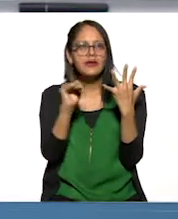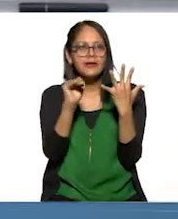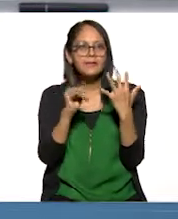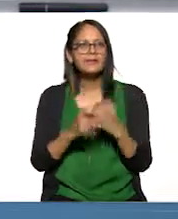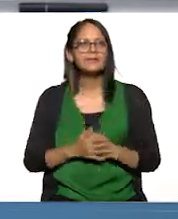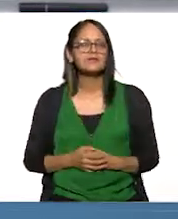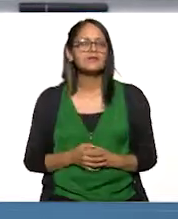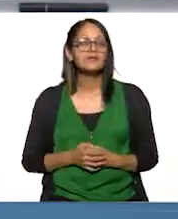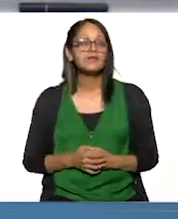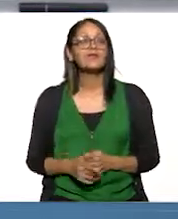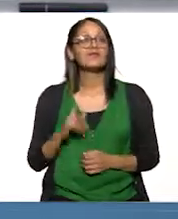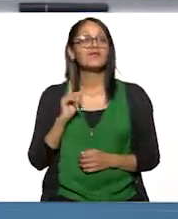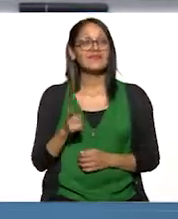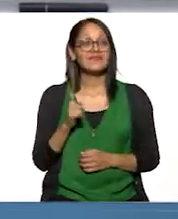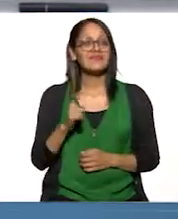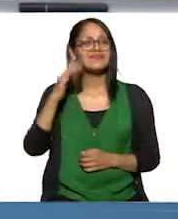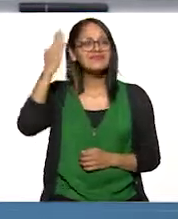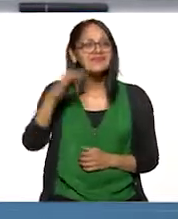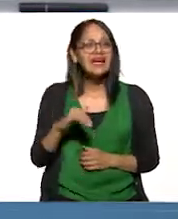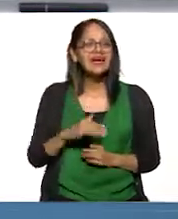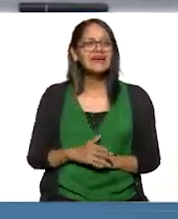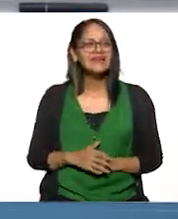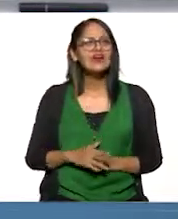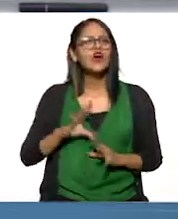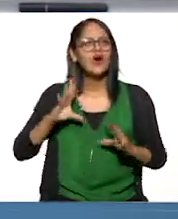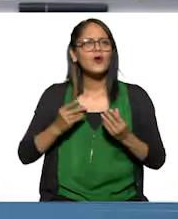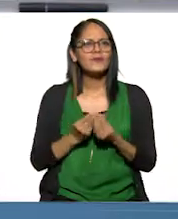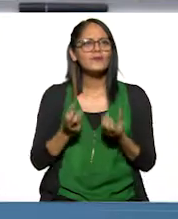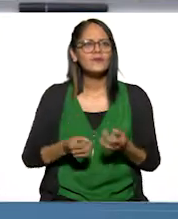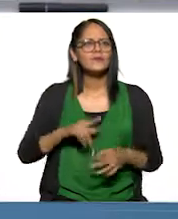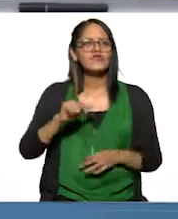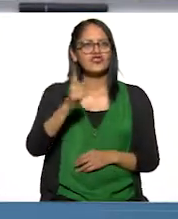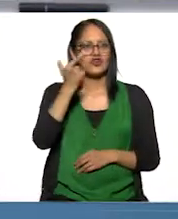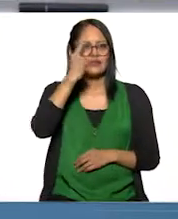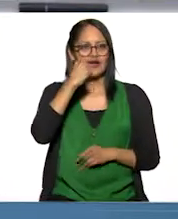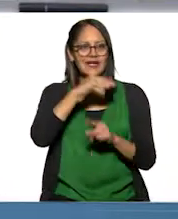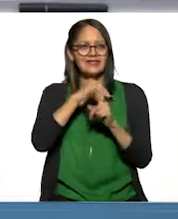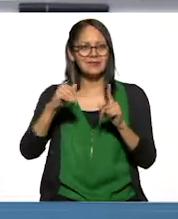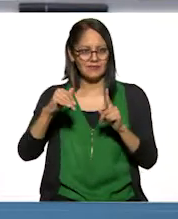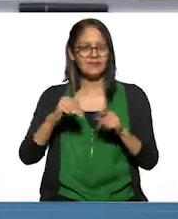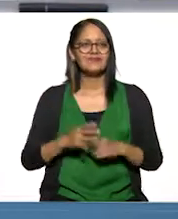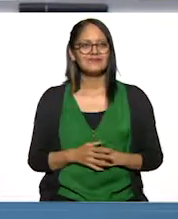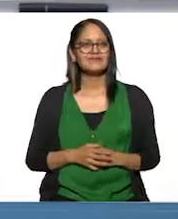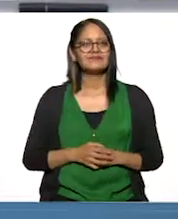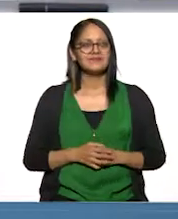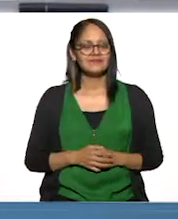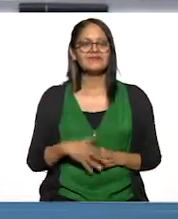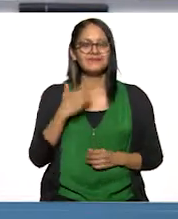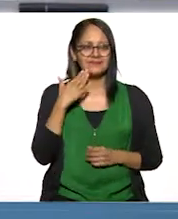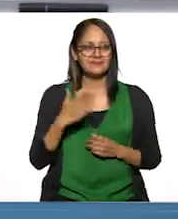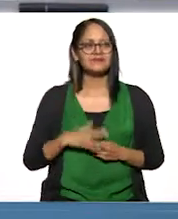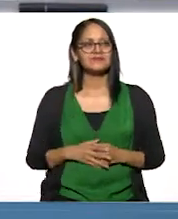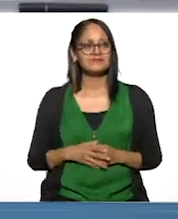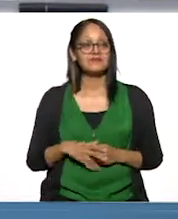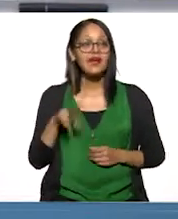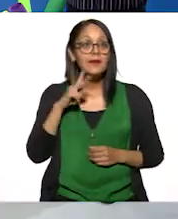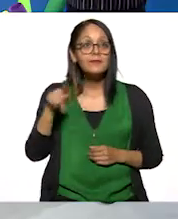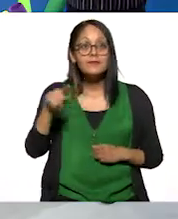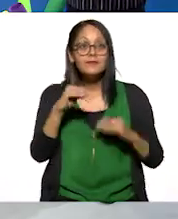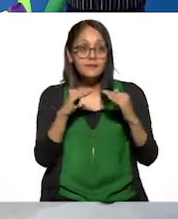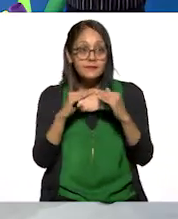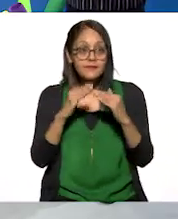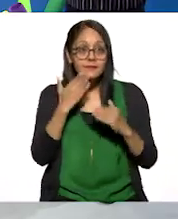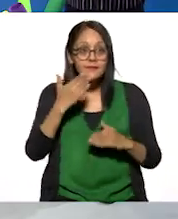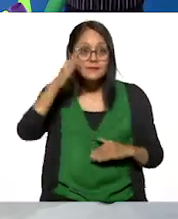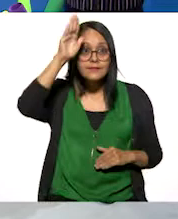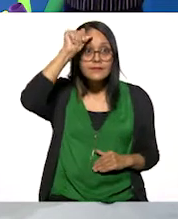del quinto día. ¡Ah! ¡Ya sé! Entonces son 12 horas y media a la semana. A ver, ¿nuestros alumnos en casa